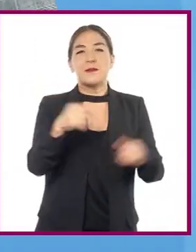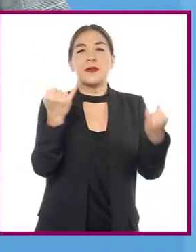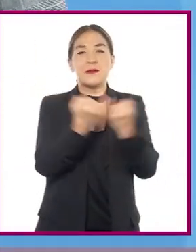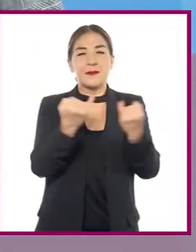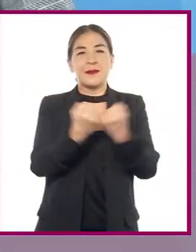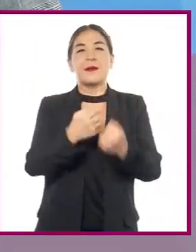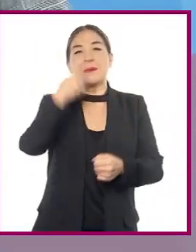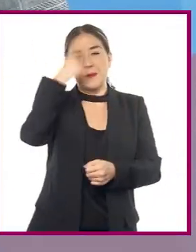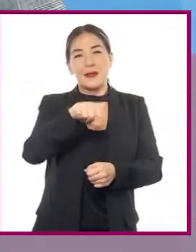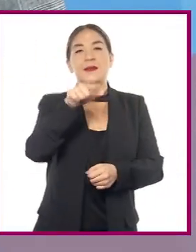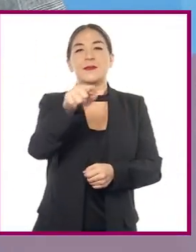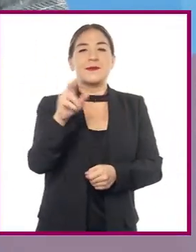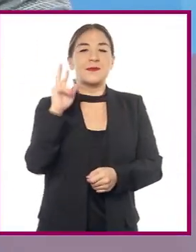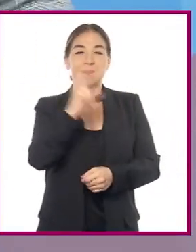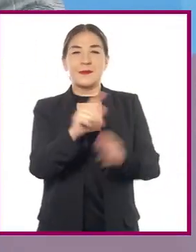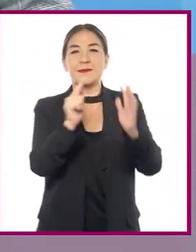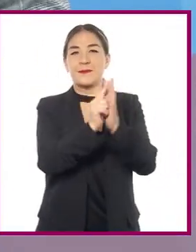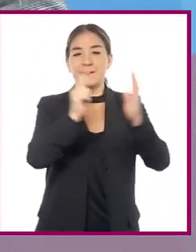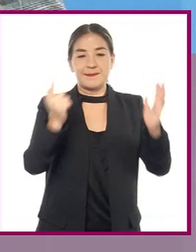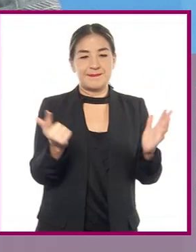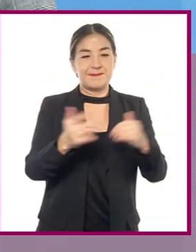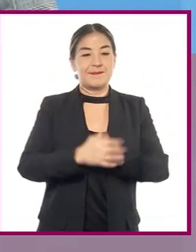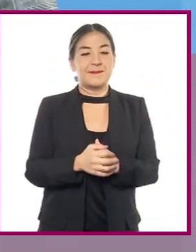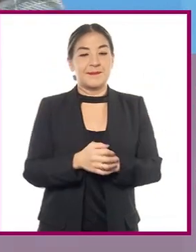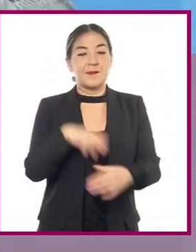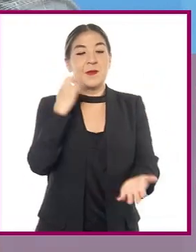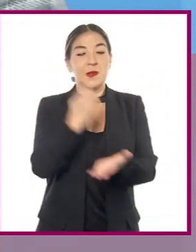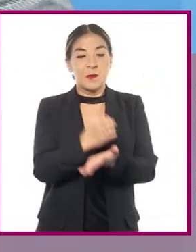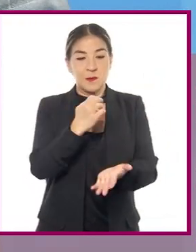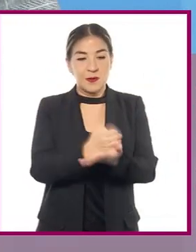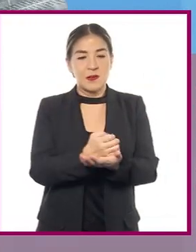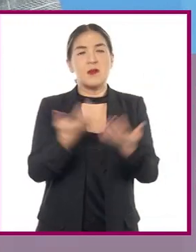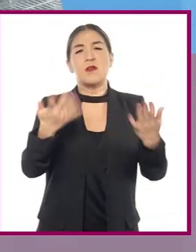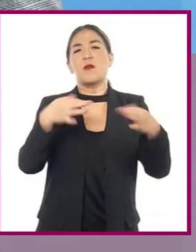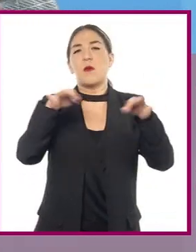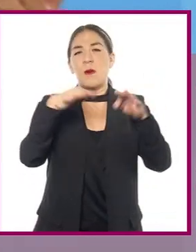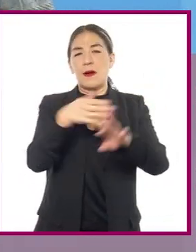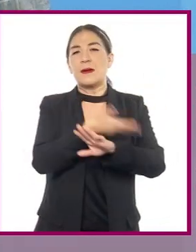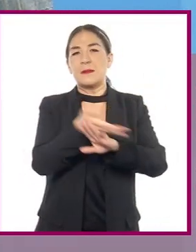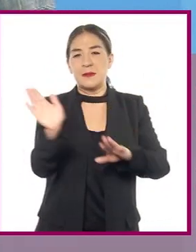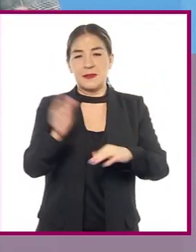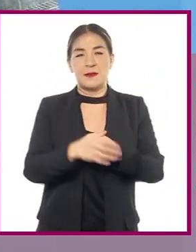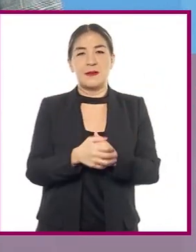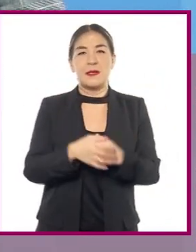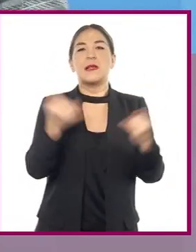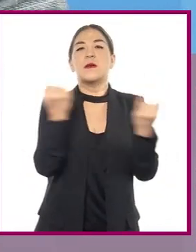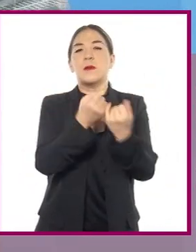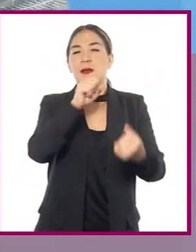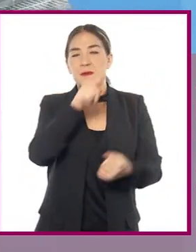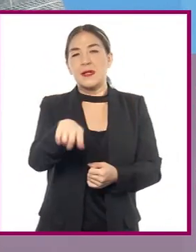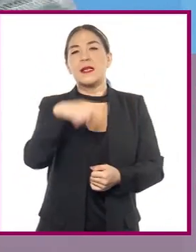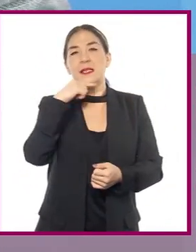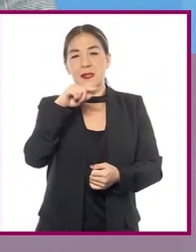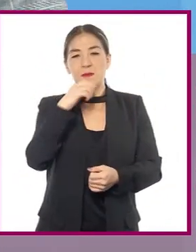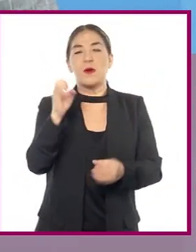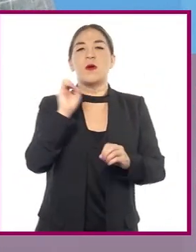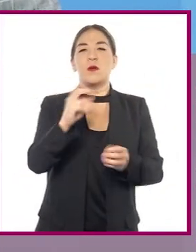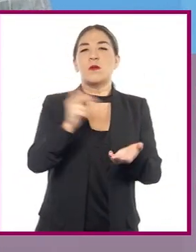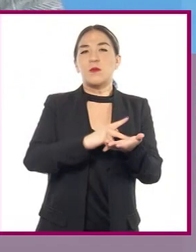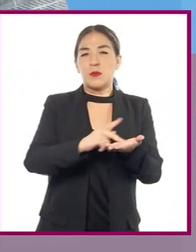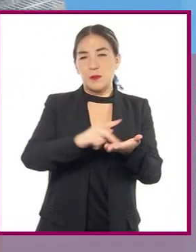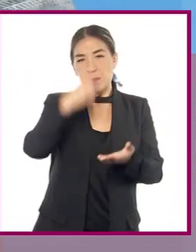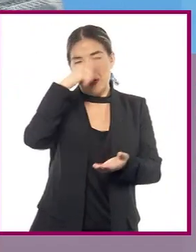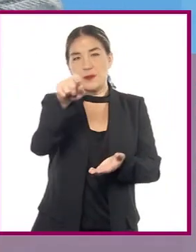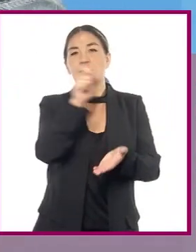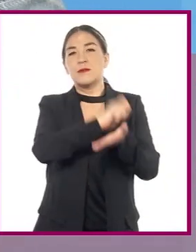les invito a tener cerca su libro de texto, cuaderno u hojas blancas, así como lápiz o bolígrafo para